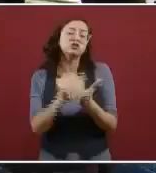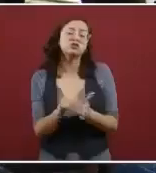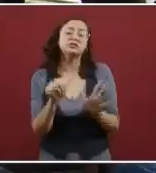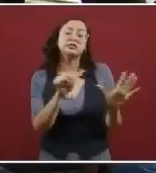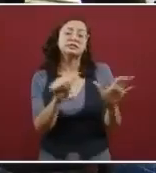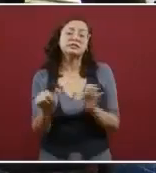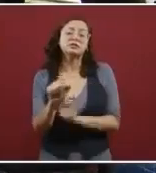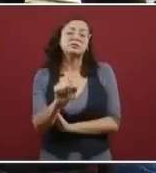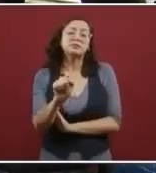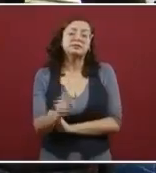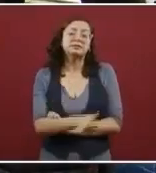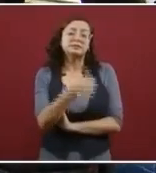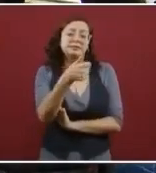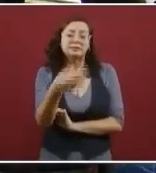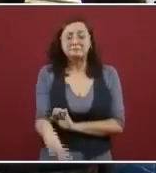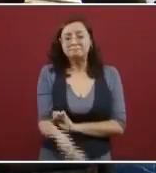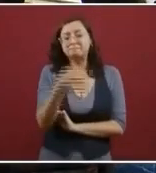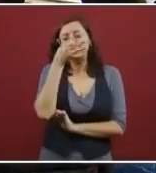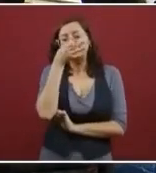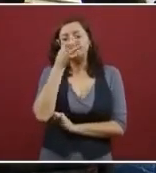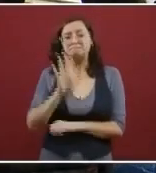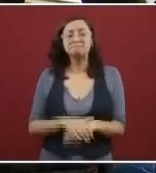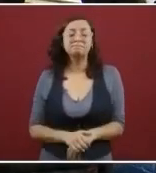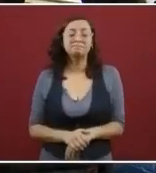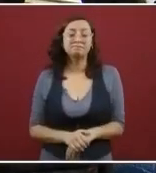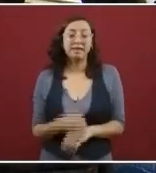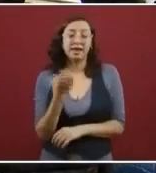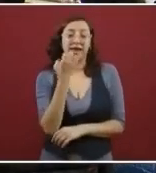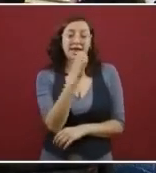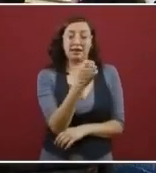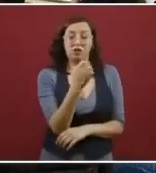1,626,000 barriles diarios en enero.